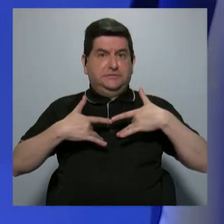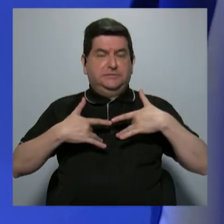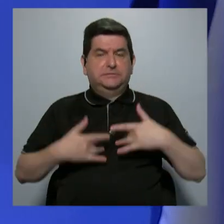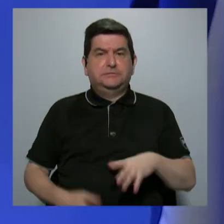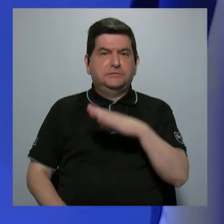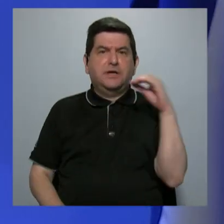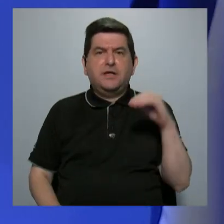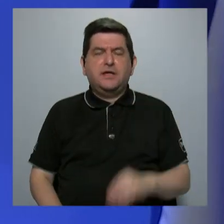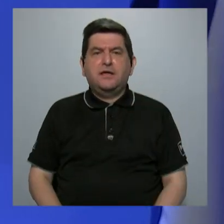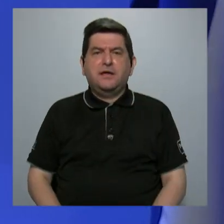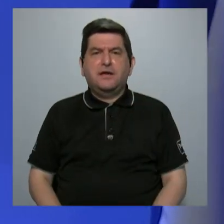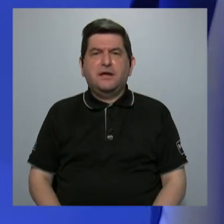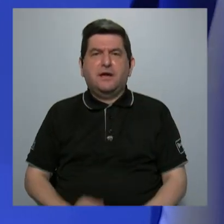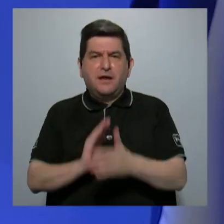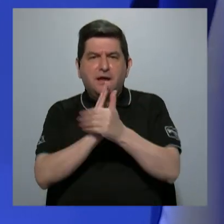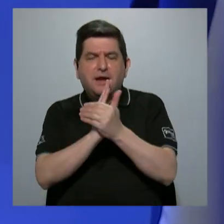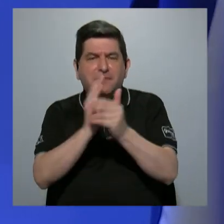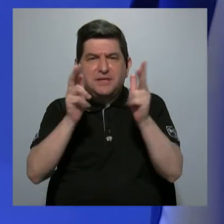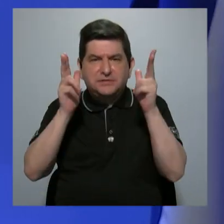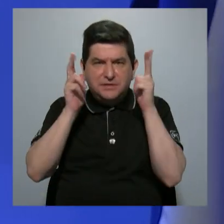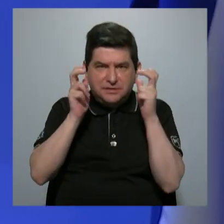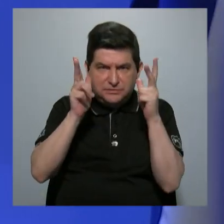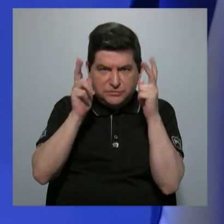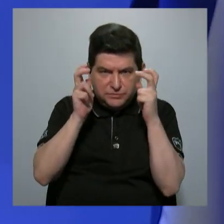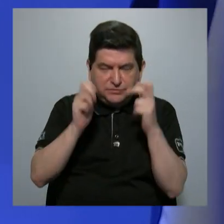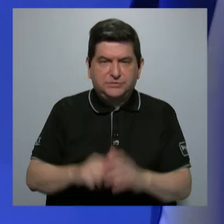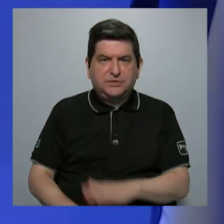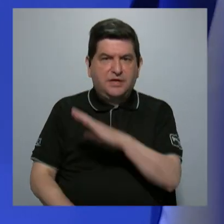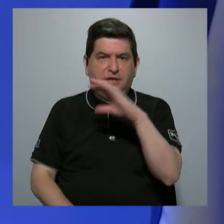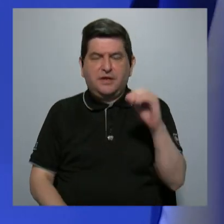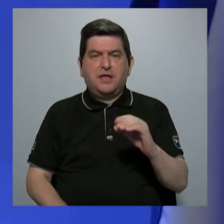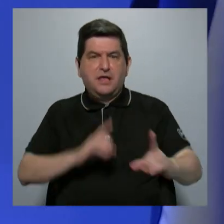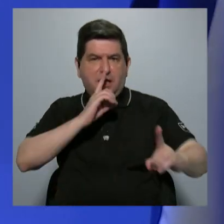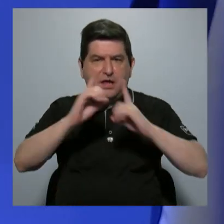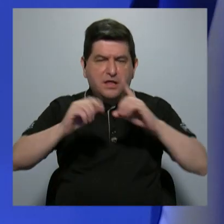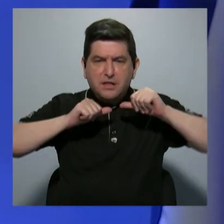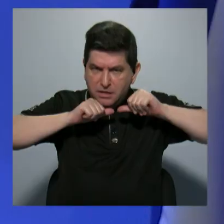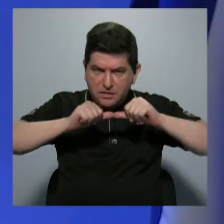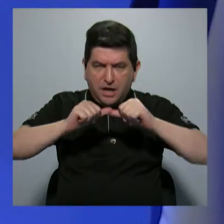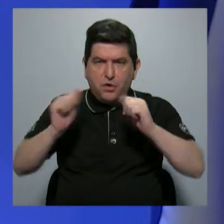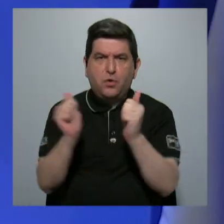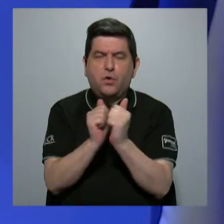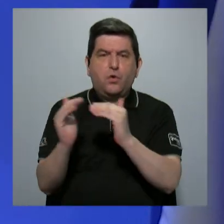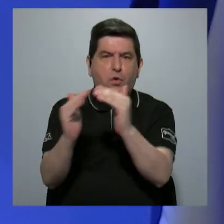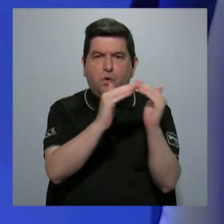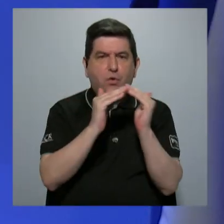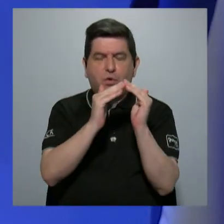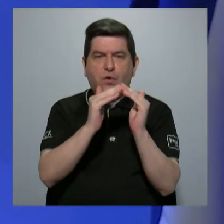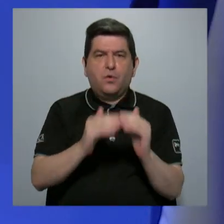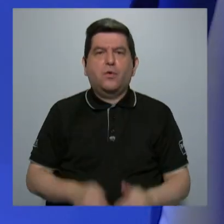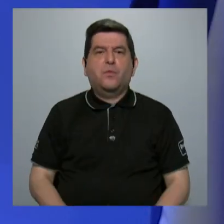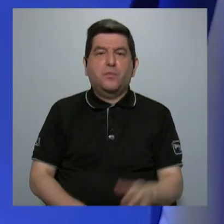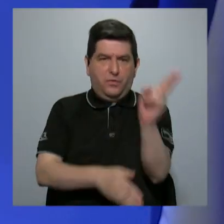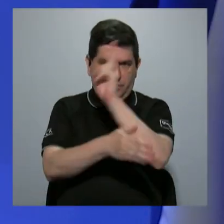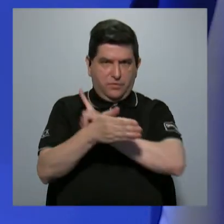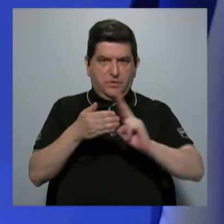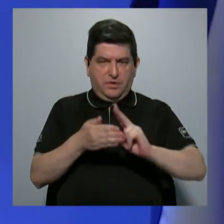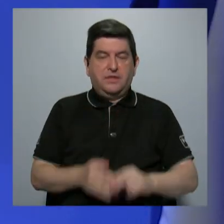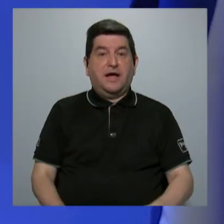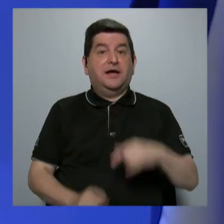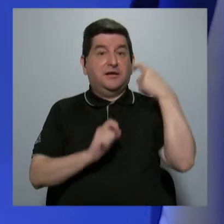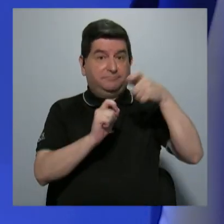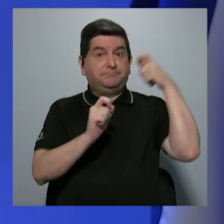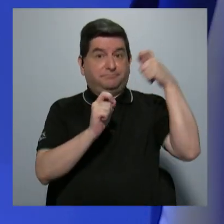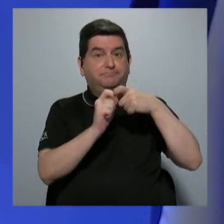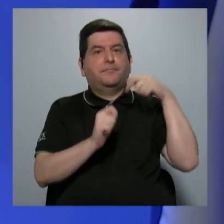y desde la capacidad de escucha y desde el diálogo permanente con la comunidad universitaria y